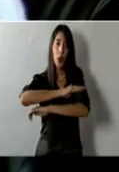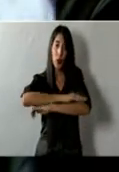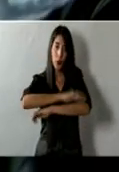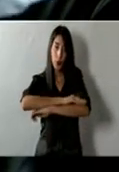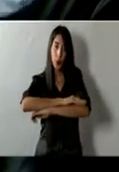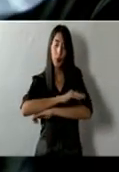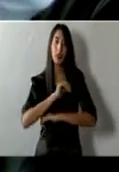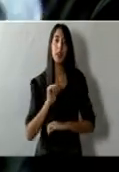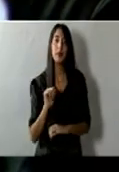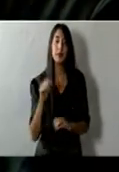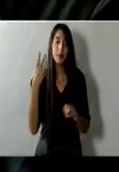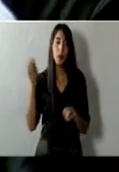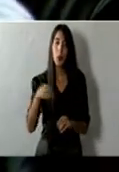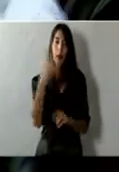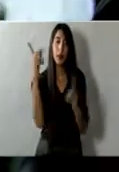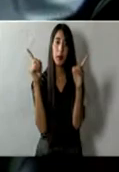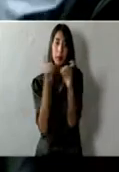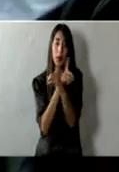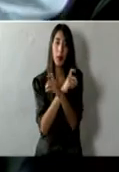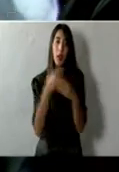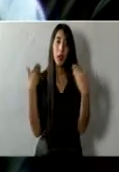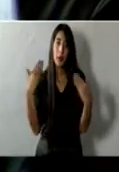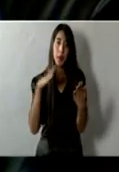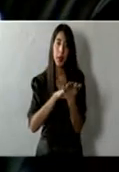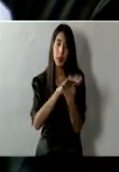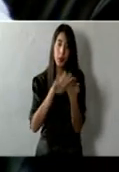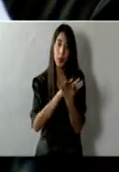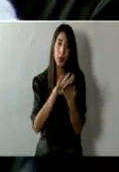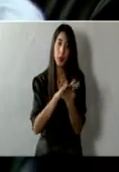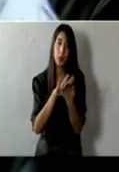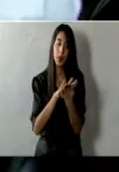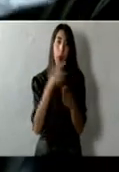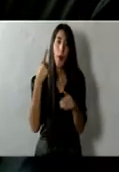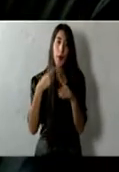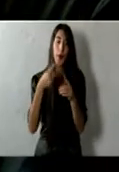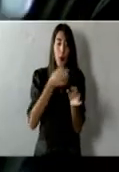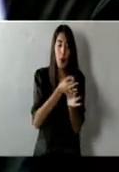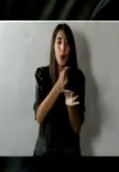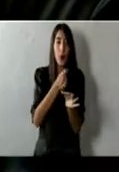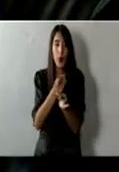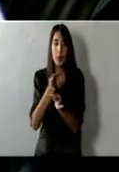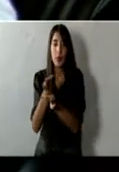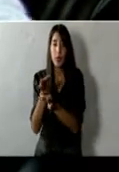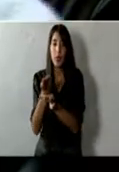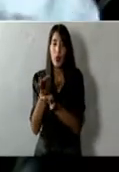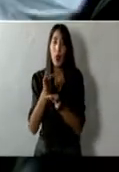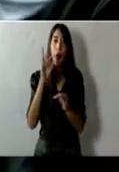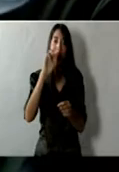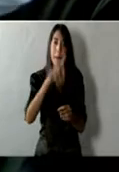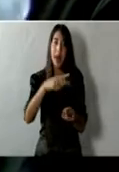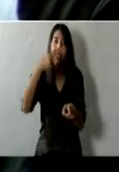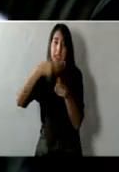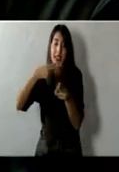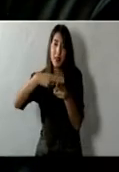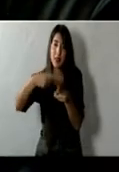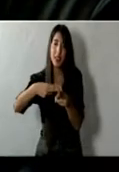problema que ellos tengan, tú los ayudes a resolver esos problemas, Padre, a través de un consejo, de ese pan que es tu palabra, Padre, que